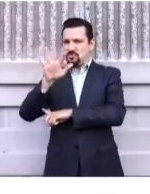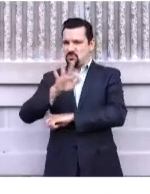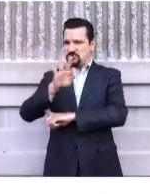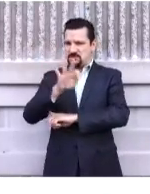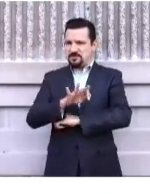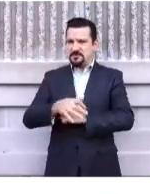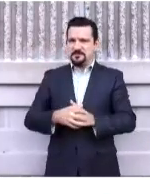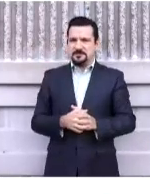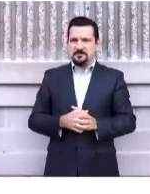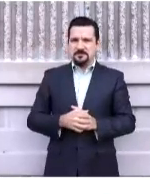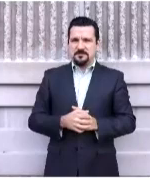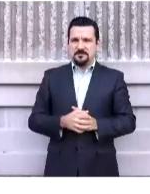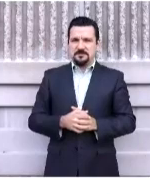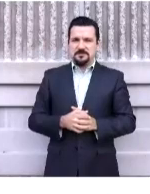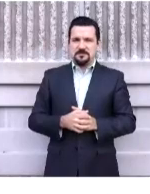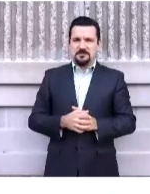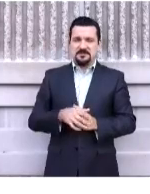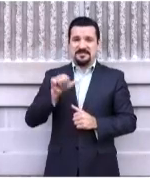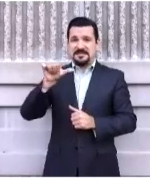12.5%. Han sucedido